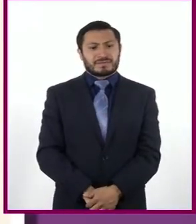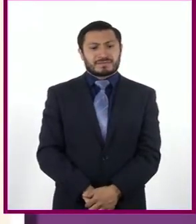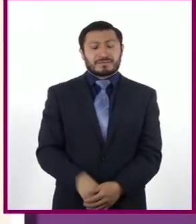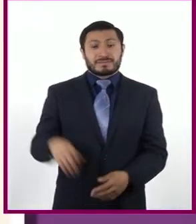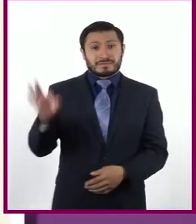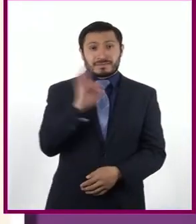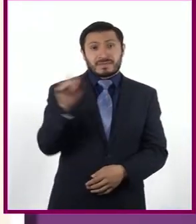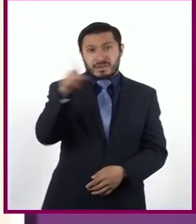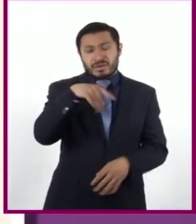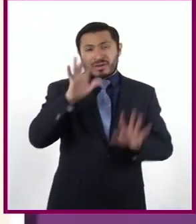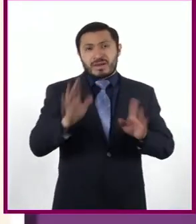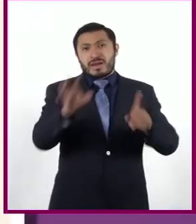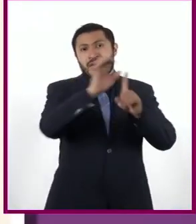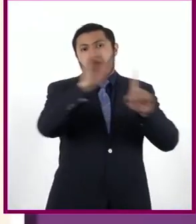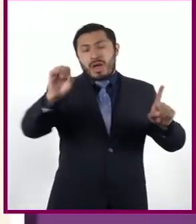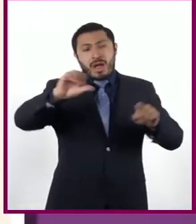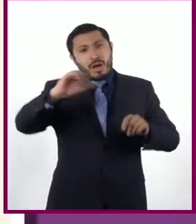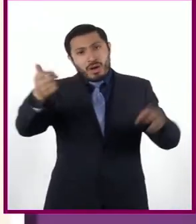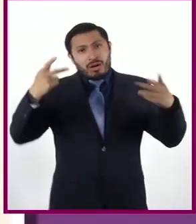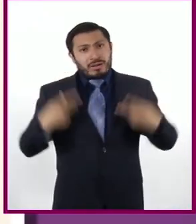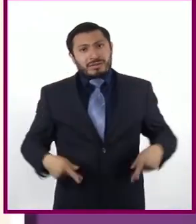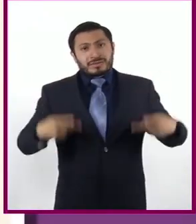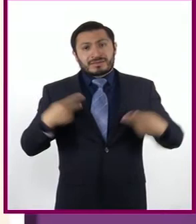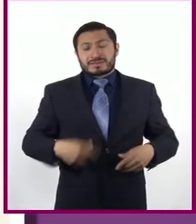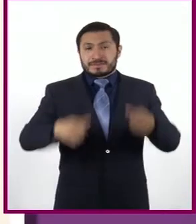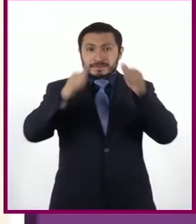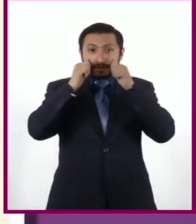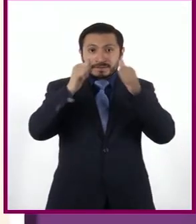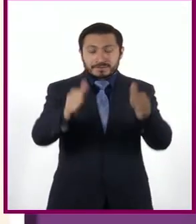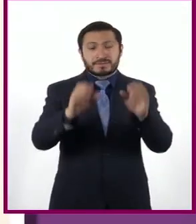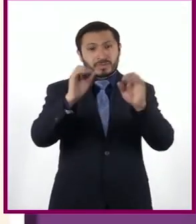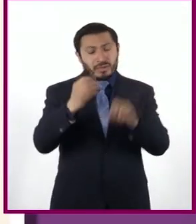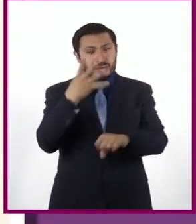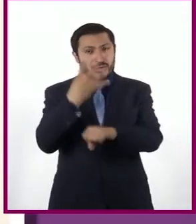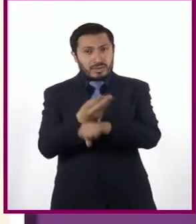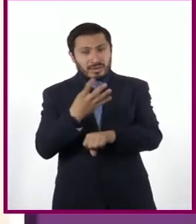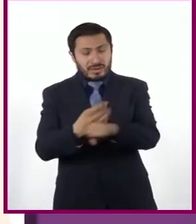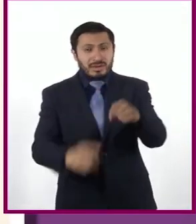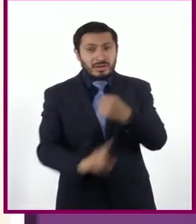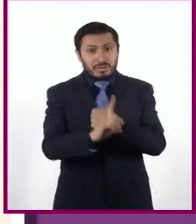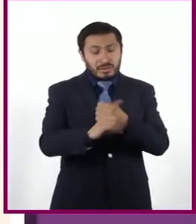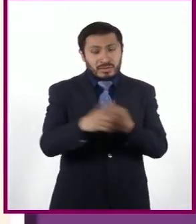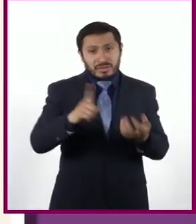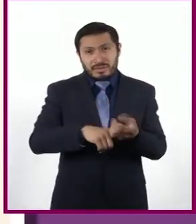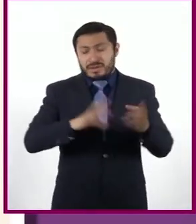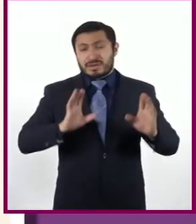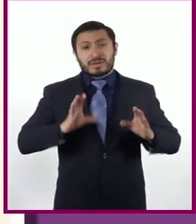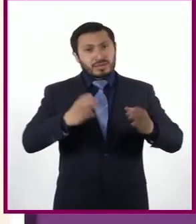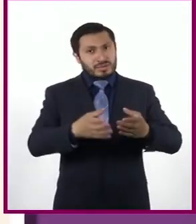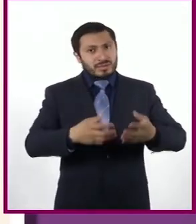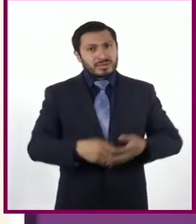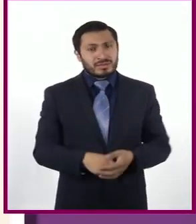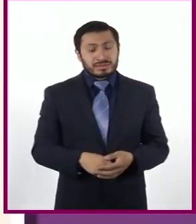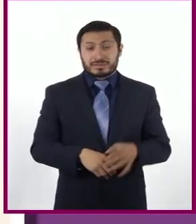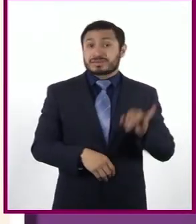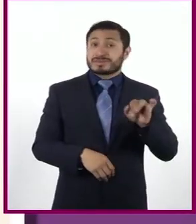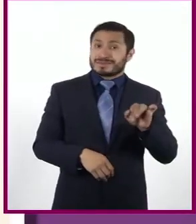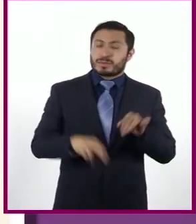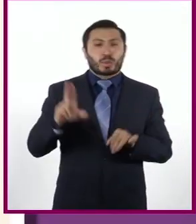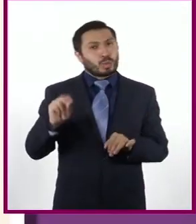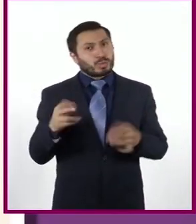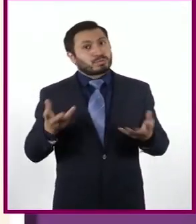¿Alguna vez te has organizado con otras personas para atender o dar solución a una necesidad colectiva? ¿Sí o